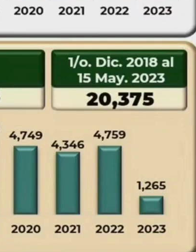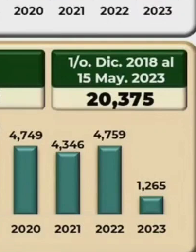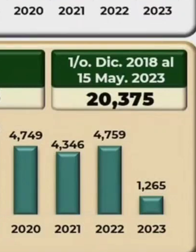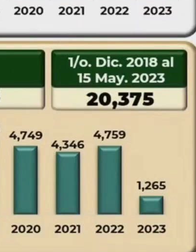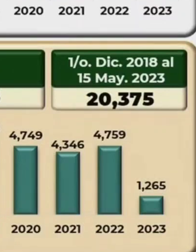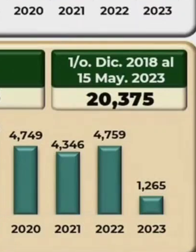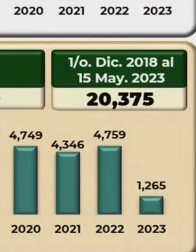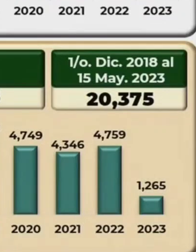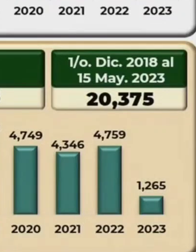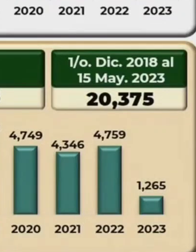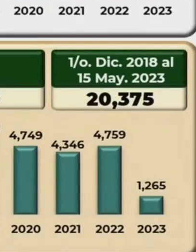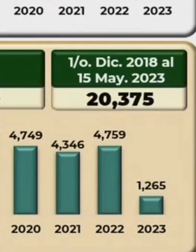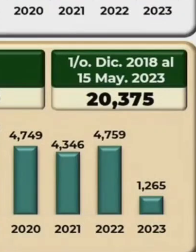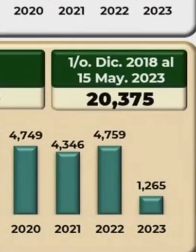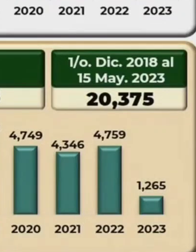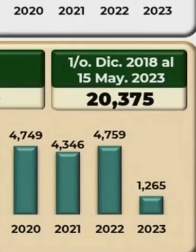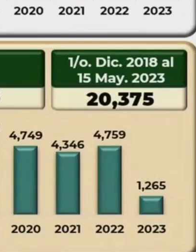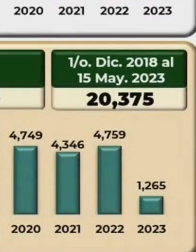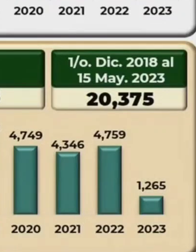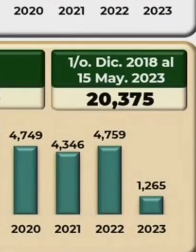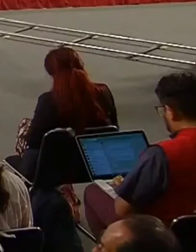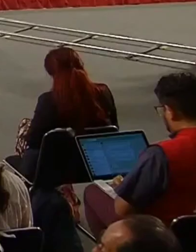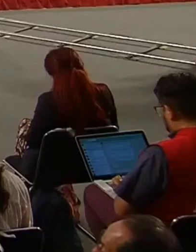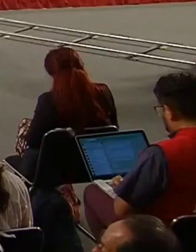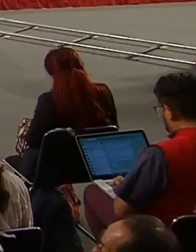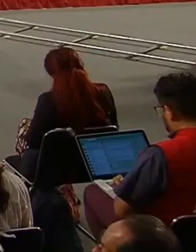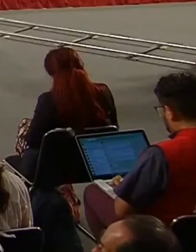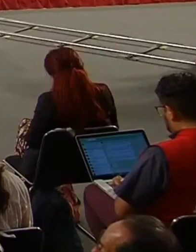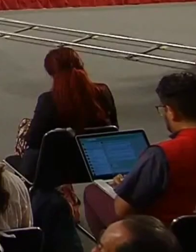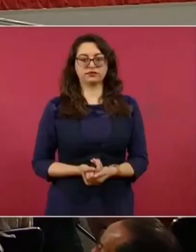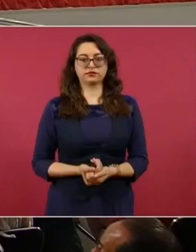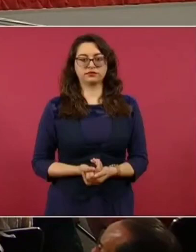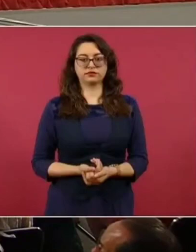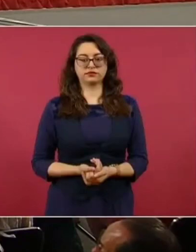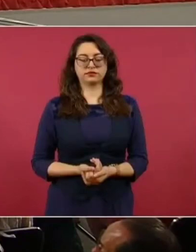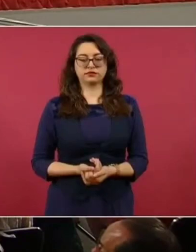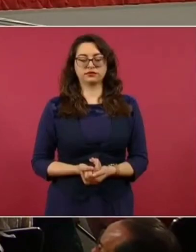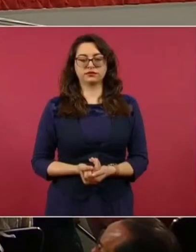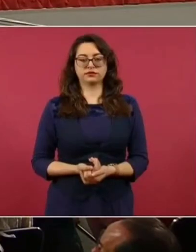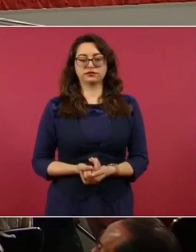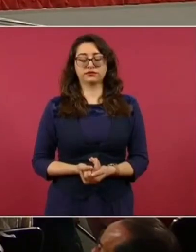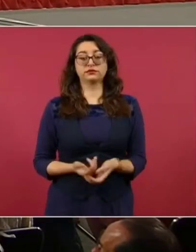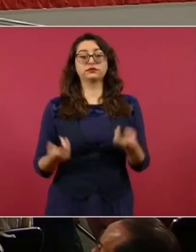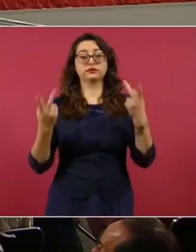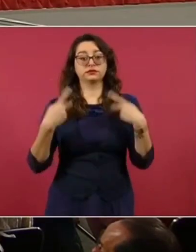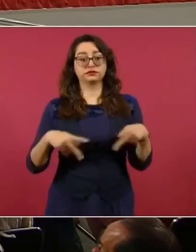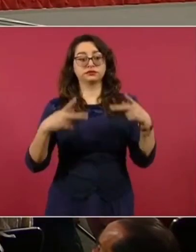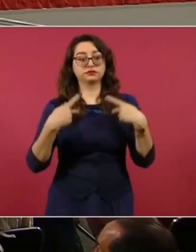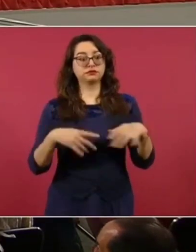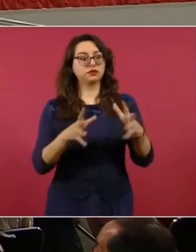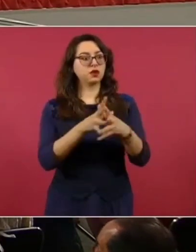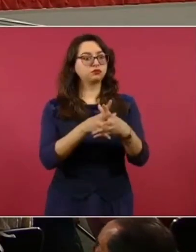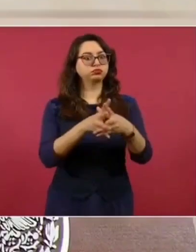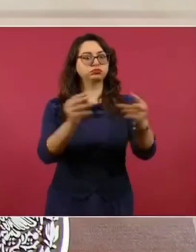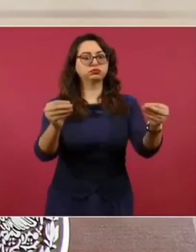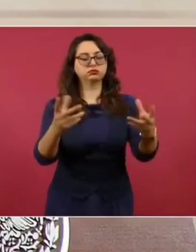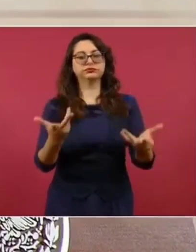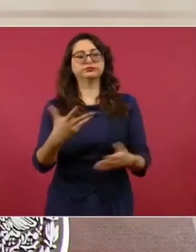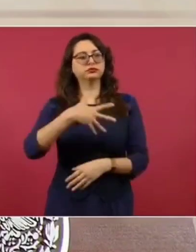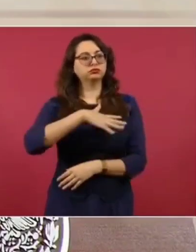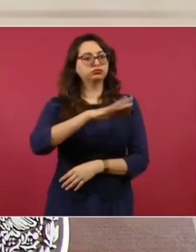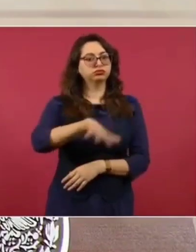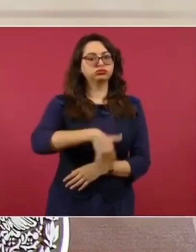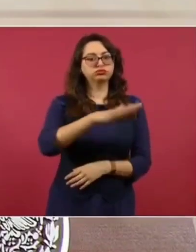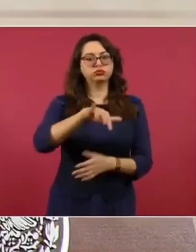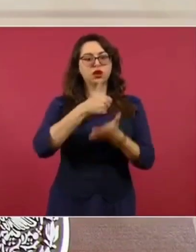mil trescientas setenta y cinco tomas clandestinas para las operaciones de búsqueda y rescate las fuerzas armadas